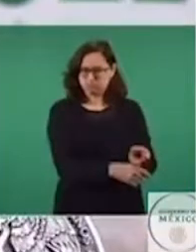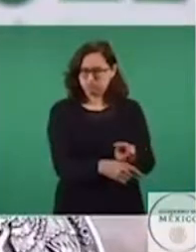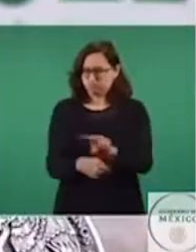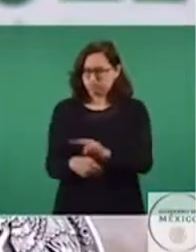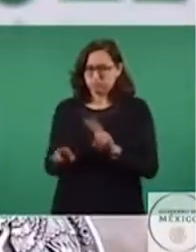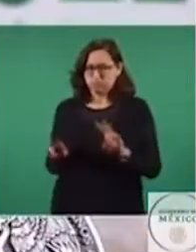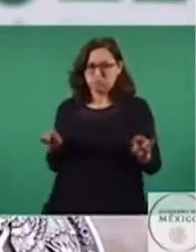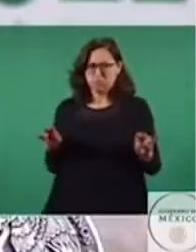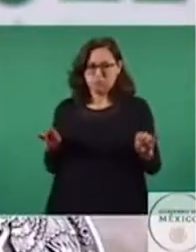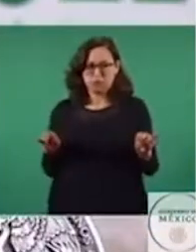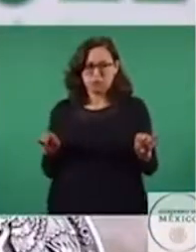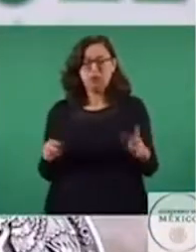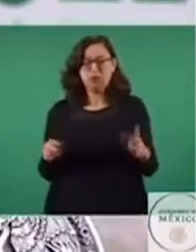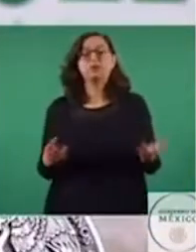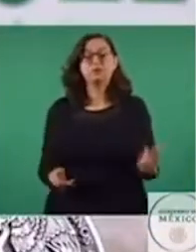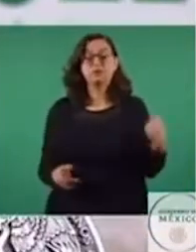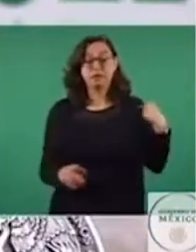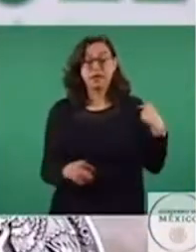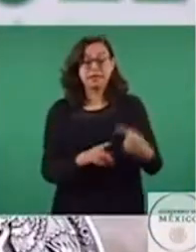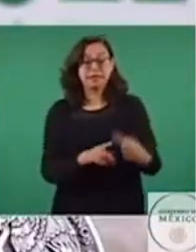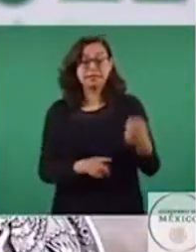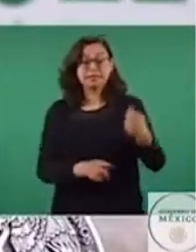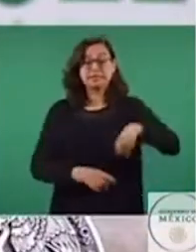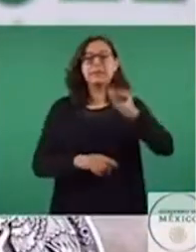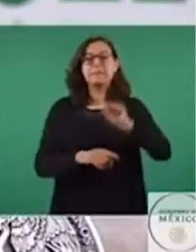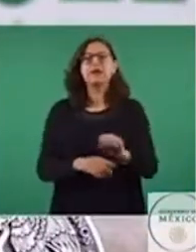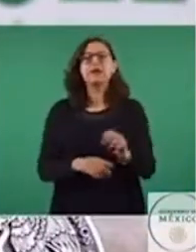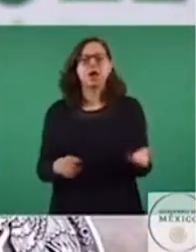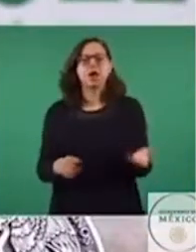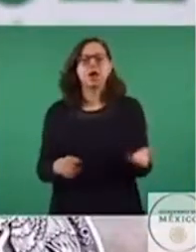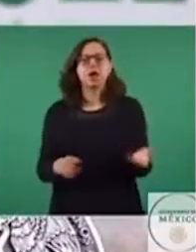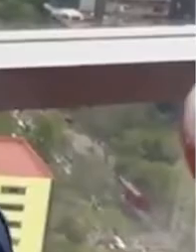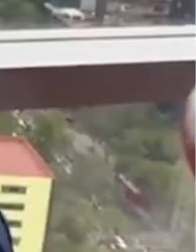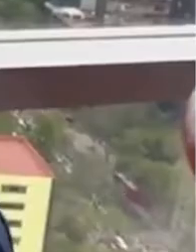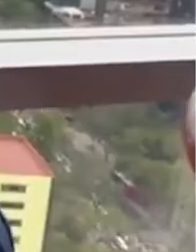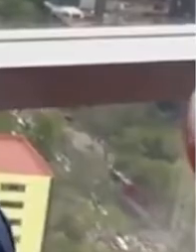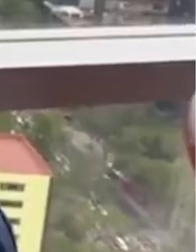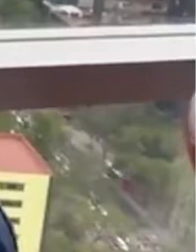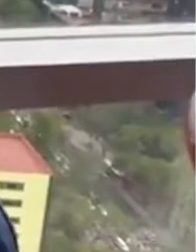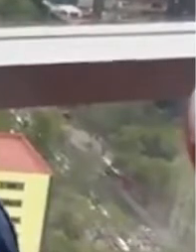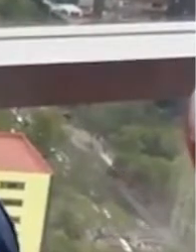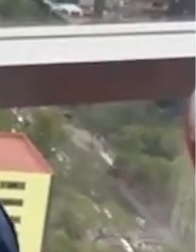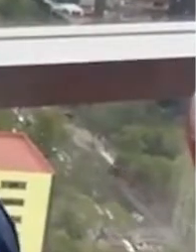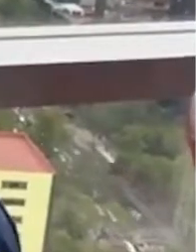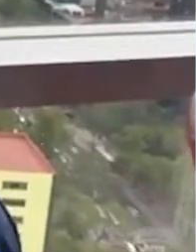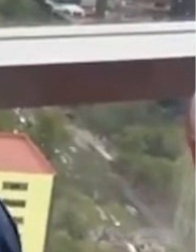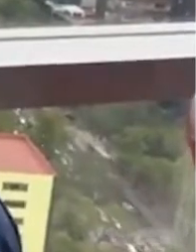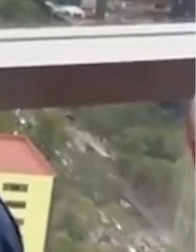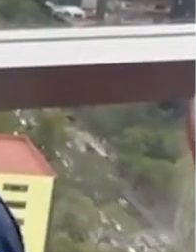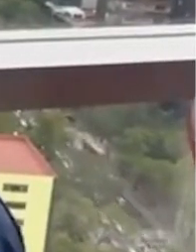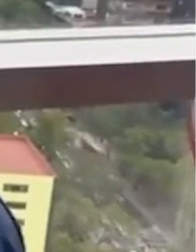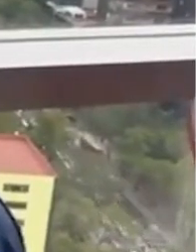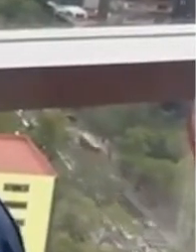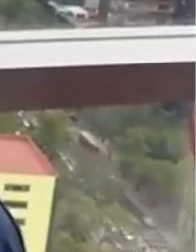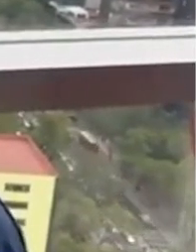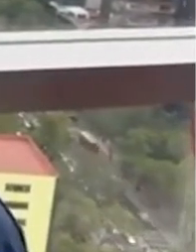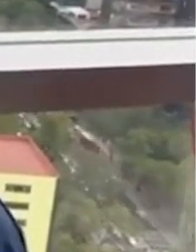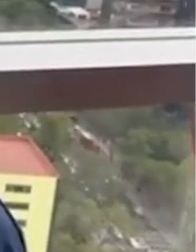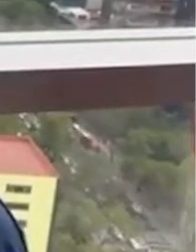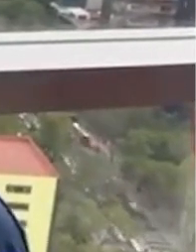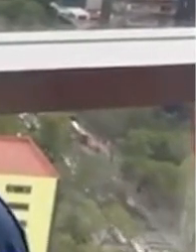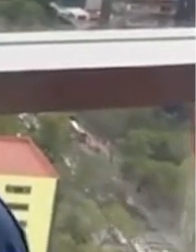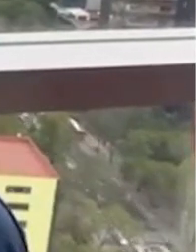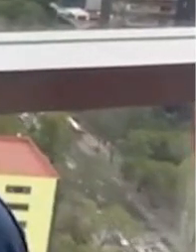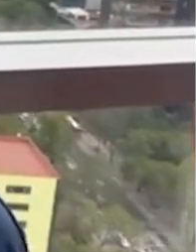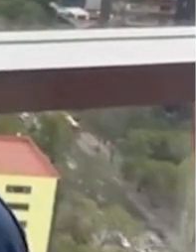información, este día la Sala Superior del Tribunal Electoral del Poder Judicial de la Federación desechó, totalmente